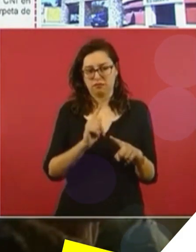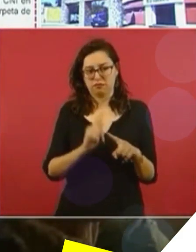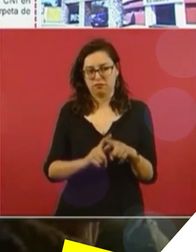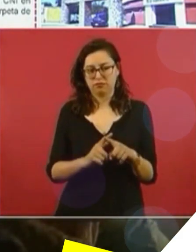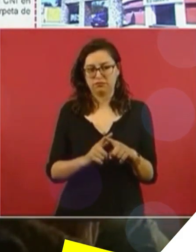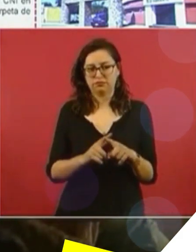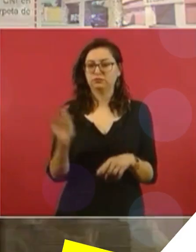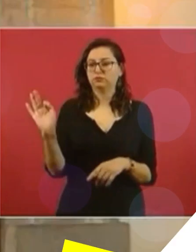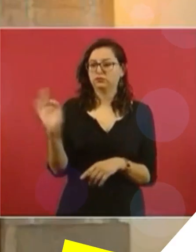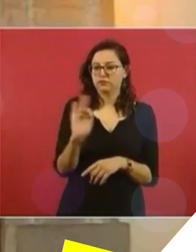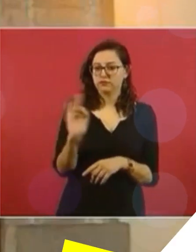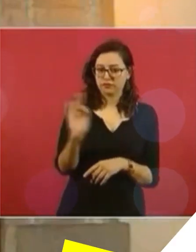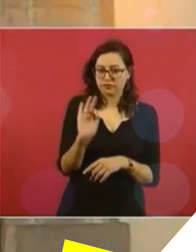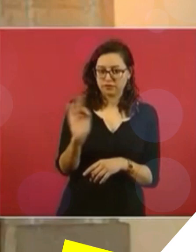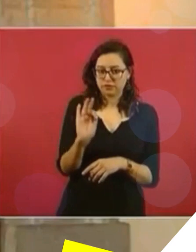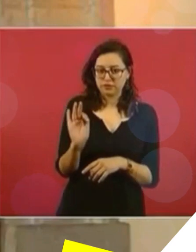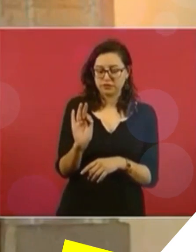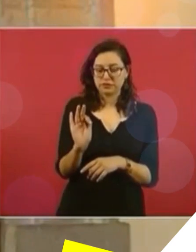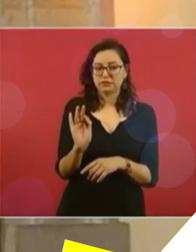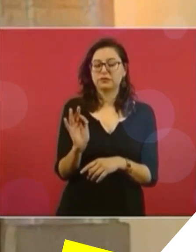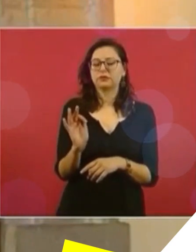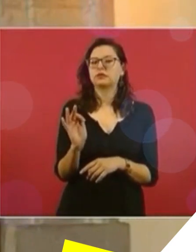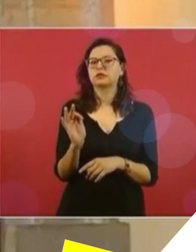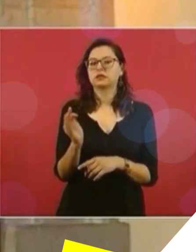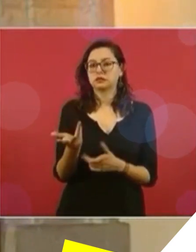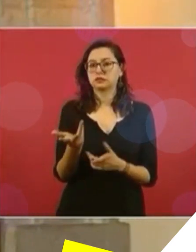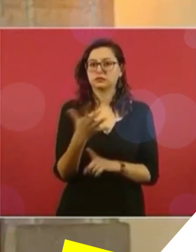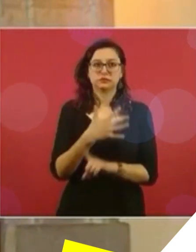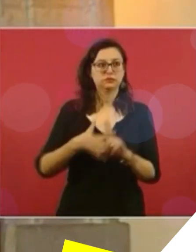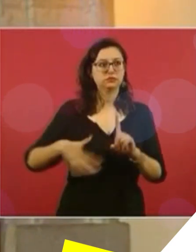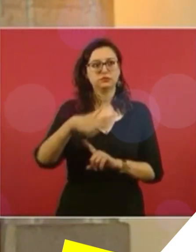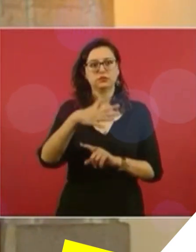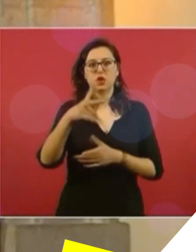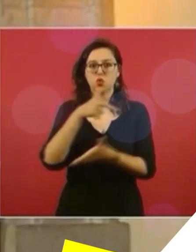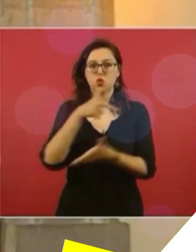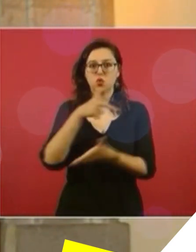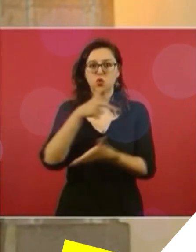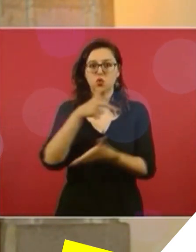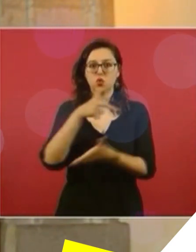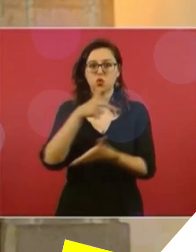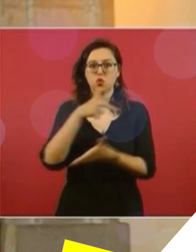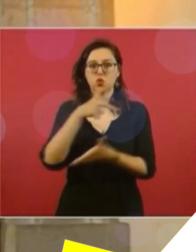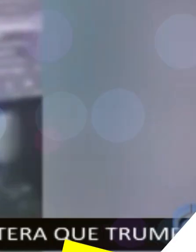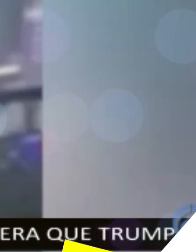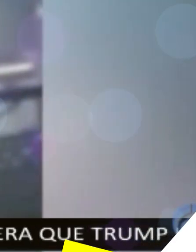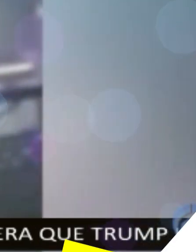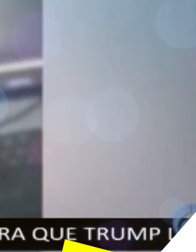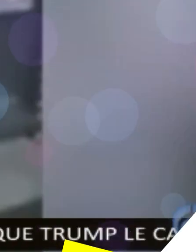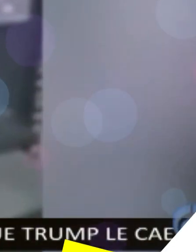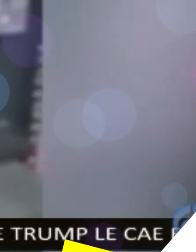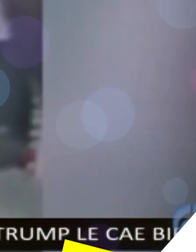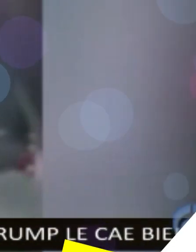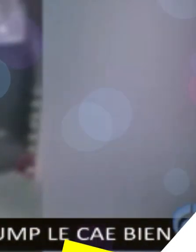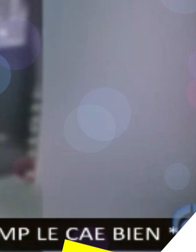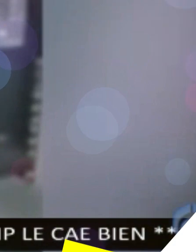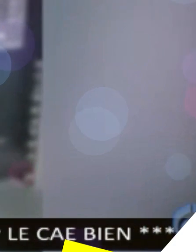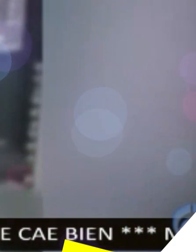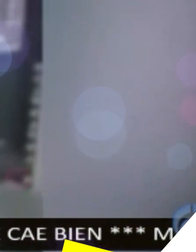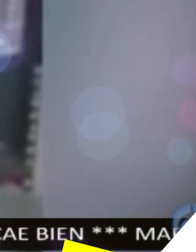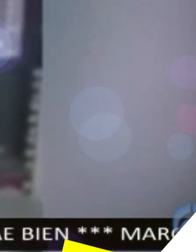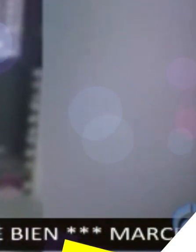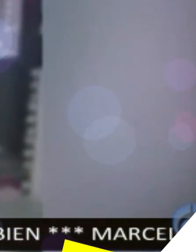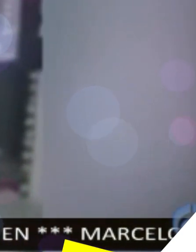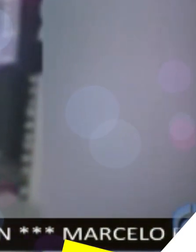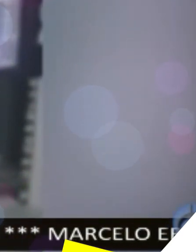la autoridad federal para investigar el, asunto considerando que con esto se logrará el esclarecimiento del caso. Noto un cambio,